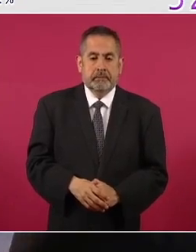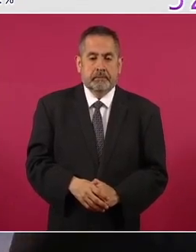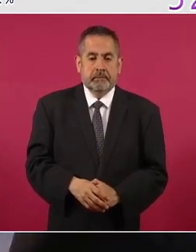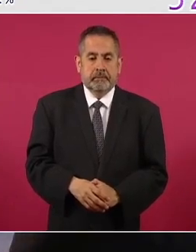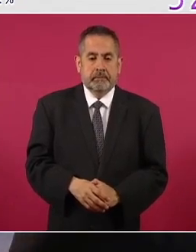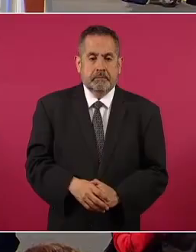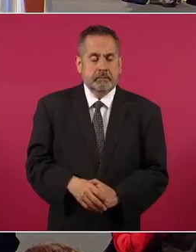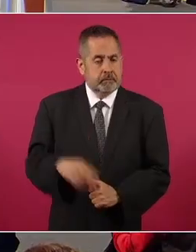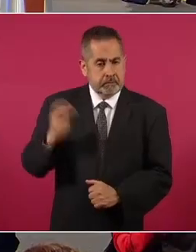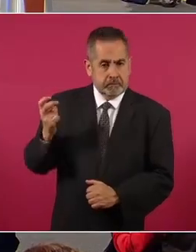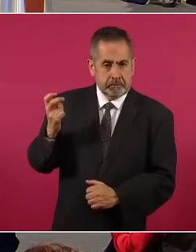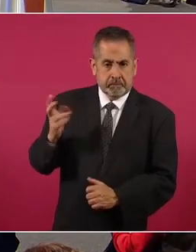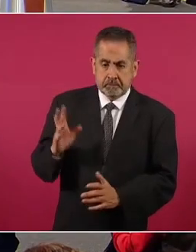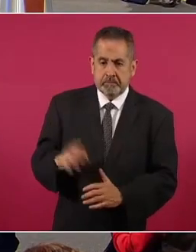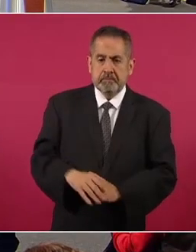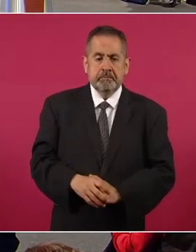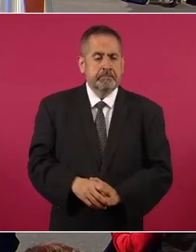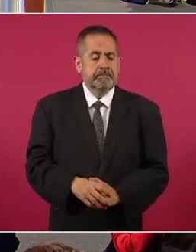Esto es, ¿verdad?